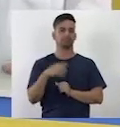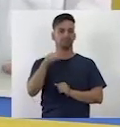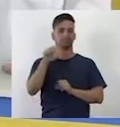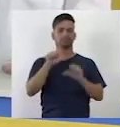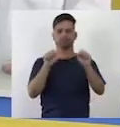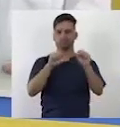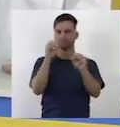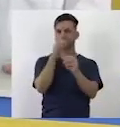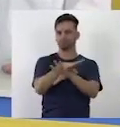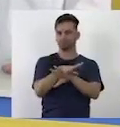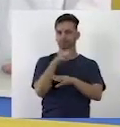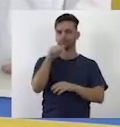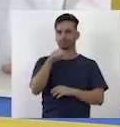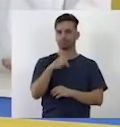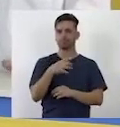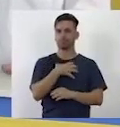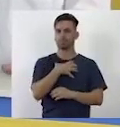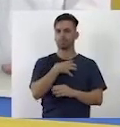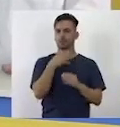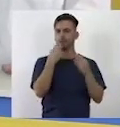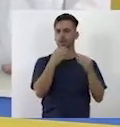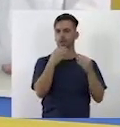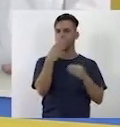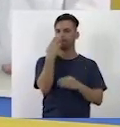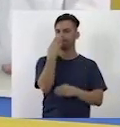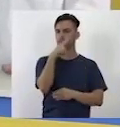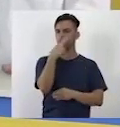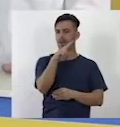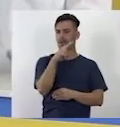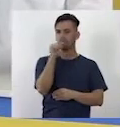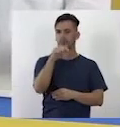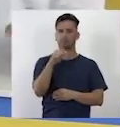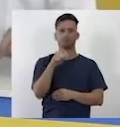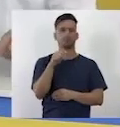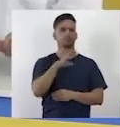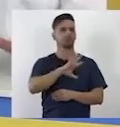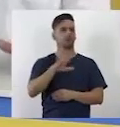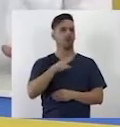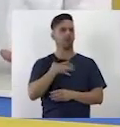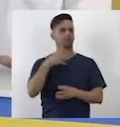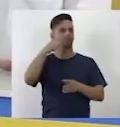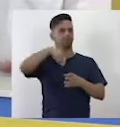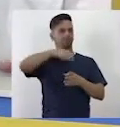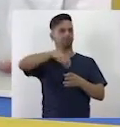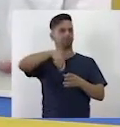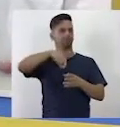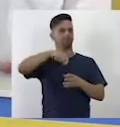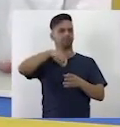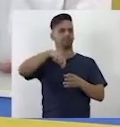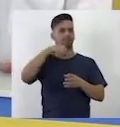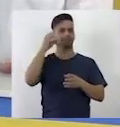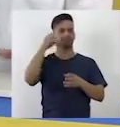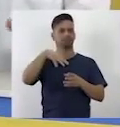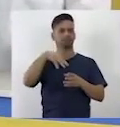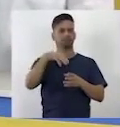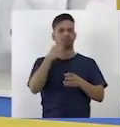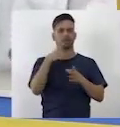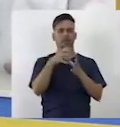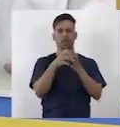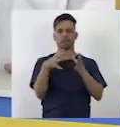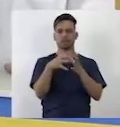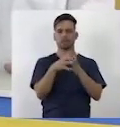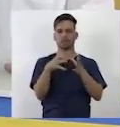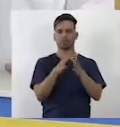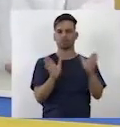también reacción yo tengo plata por ejemplo y lo hago lo añado a la disolución de ácido sulfúrico que crece en el motor de los